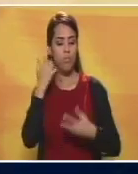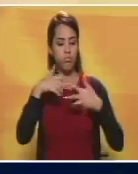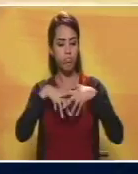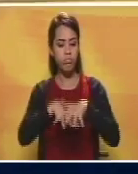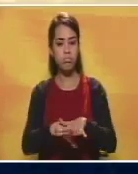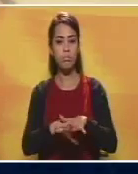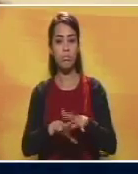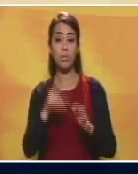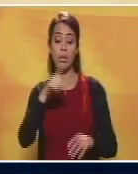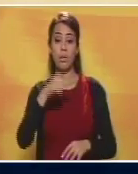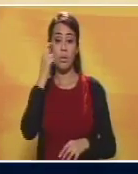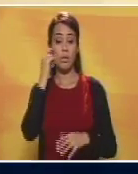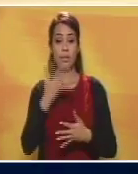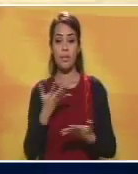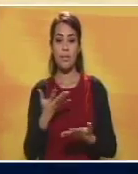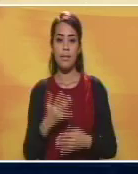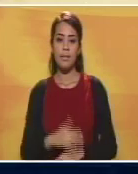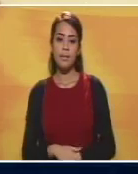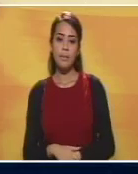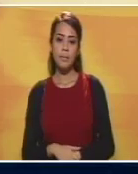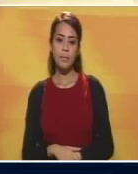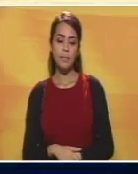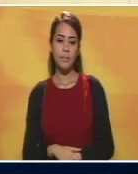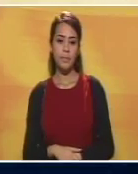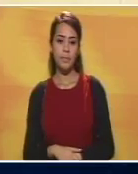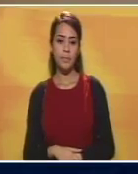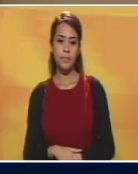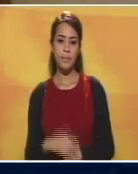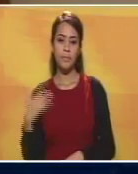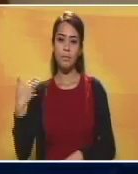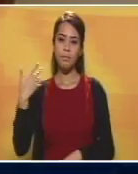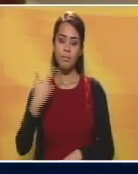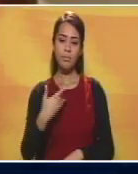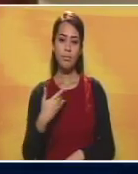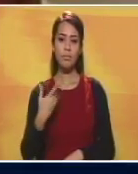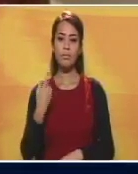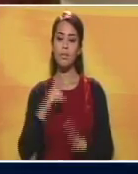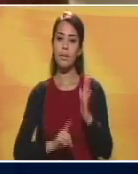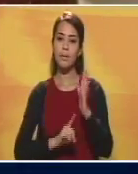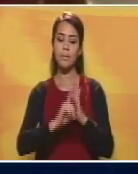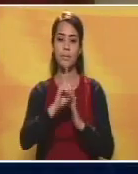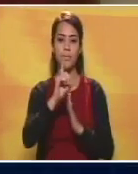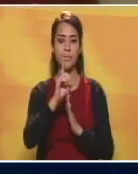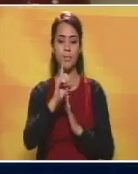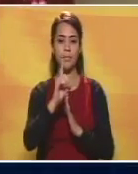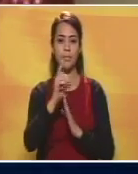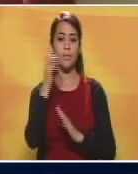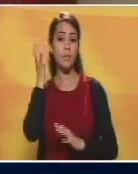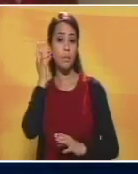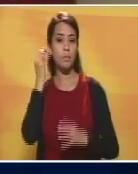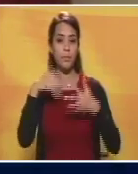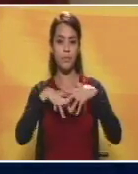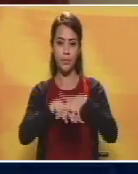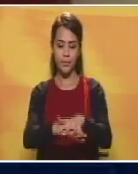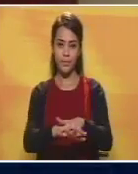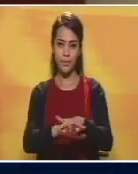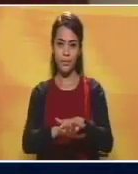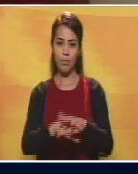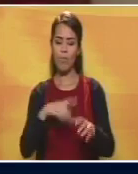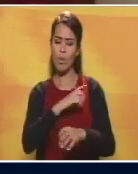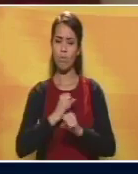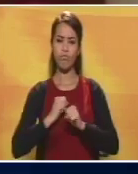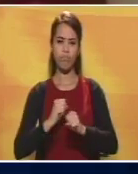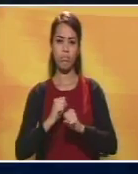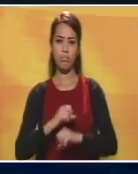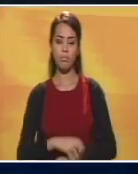día como está la tendencia y lo que está buscando, lo que se desarrolla, la mujer integral, la mujer empoderada,